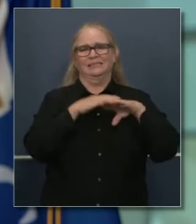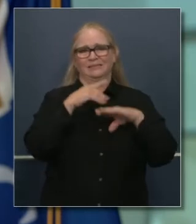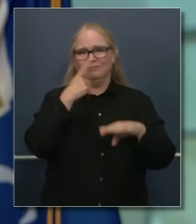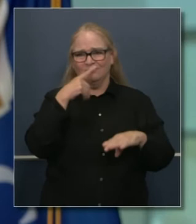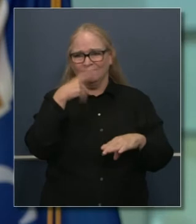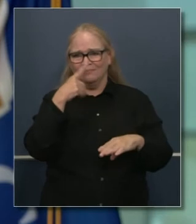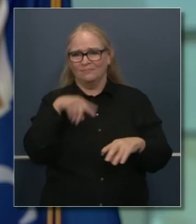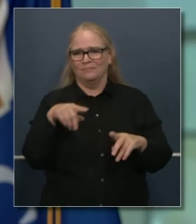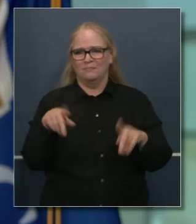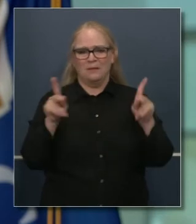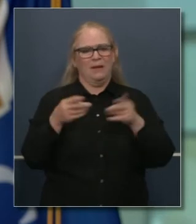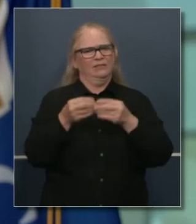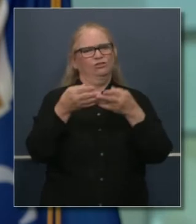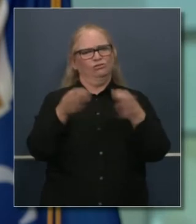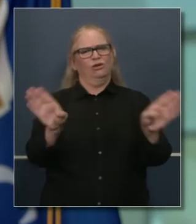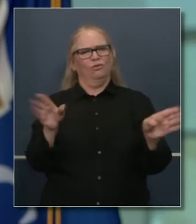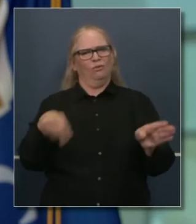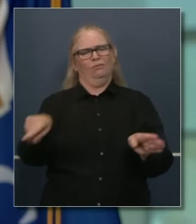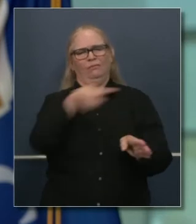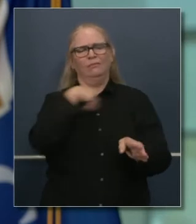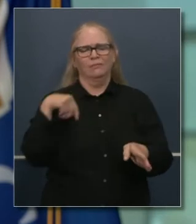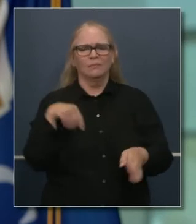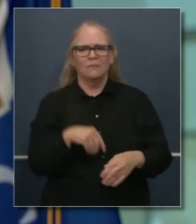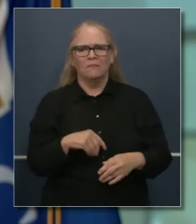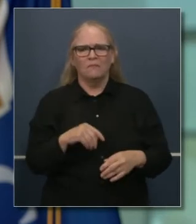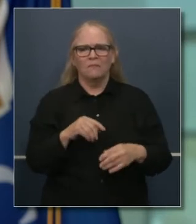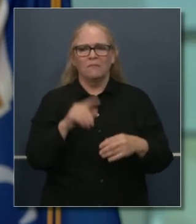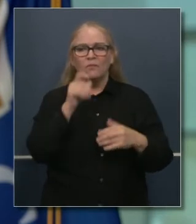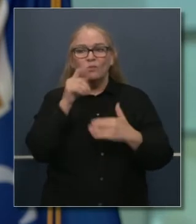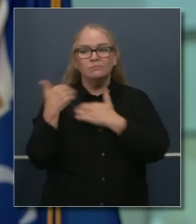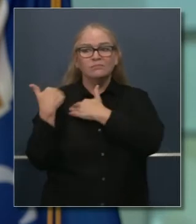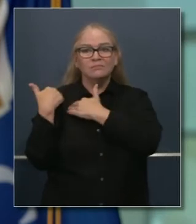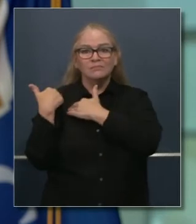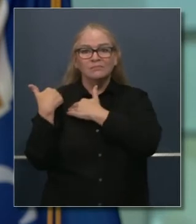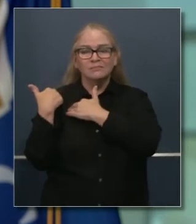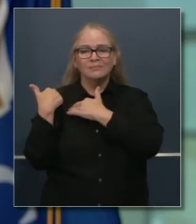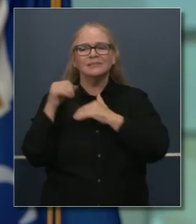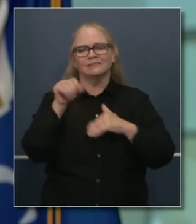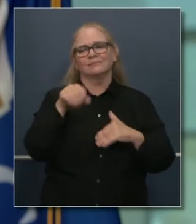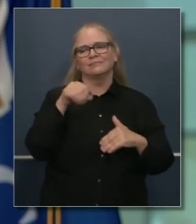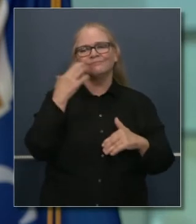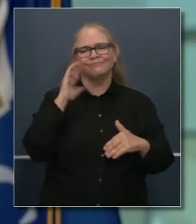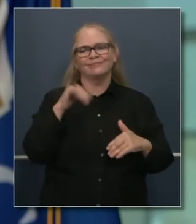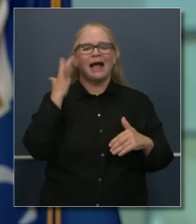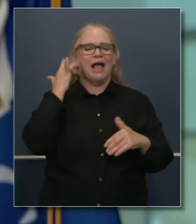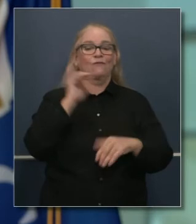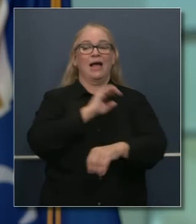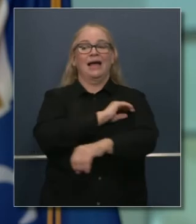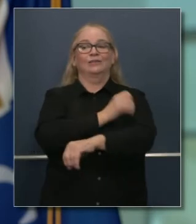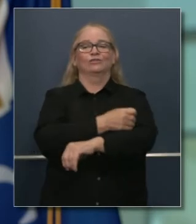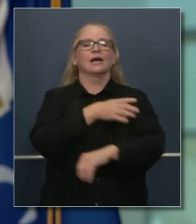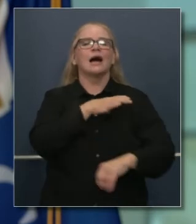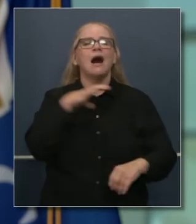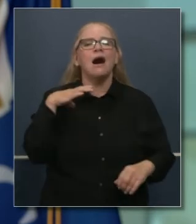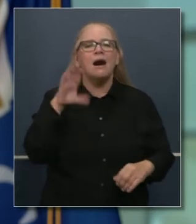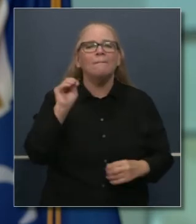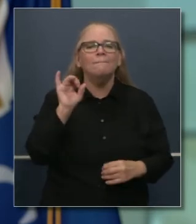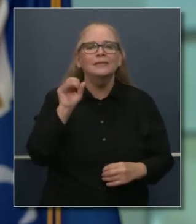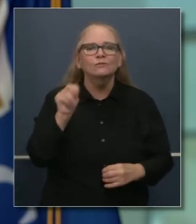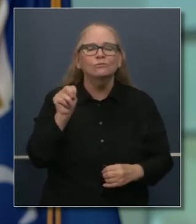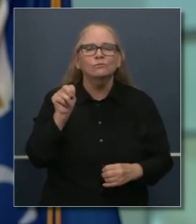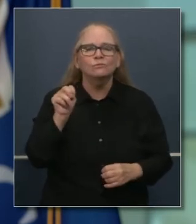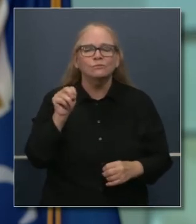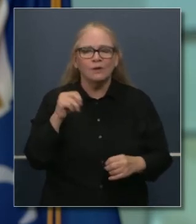que consumen comercialmente industrialmente en cuanto al competing compartimiento del la responsabilidad tenemos la